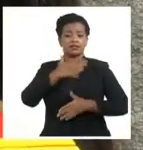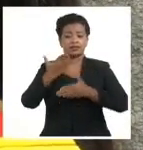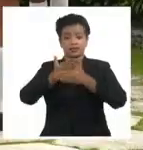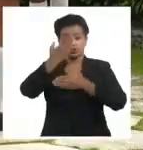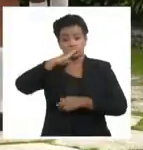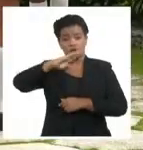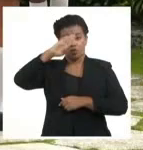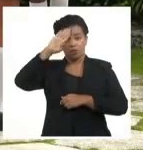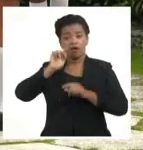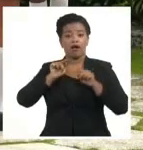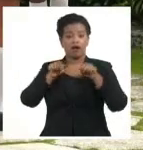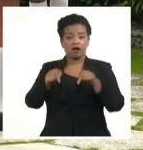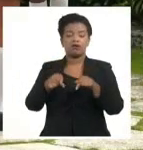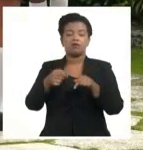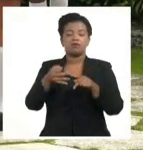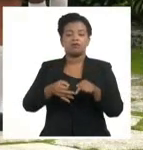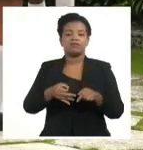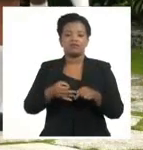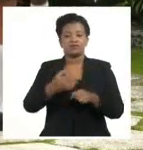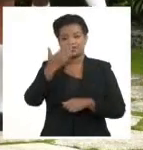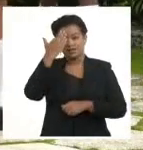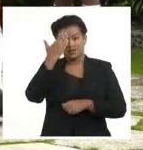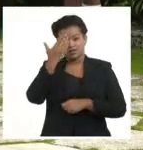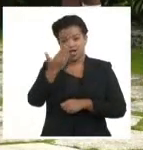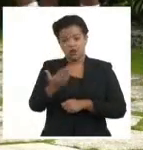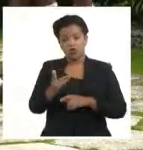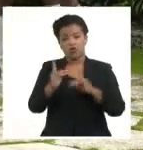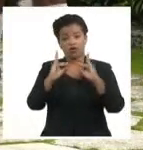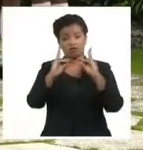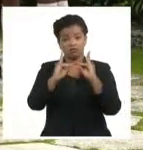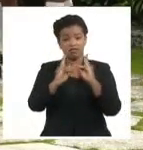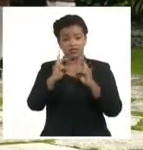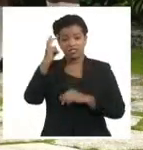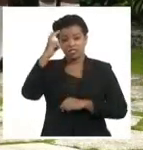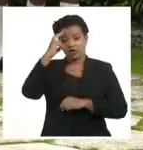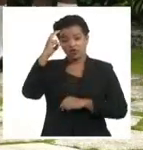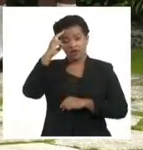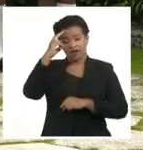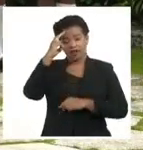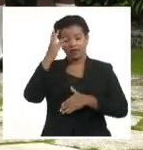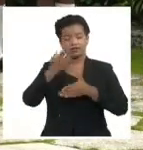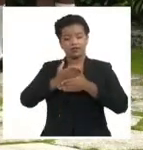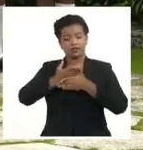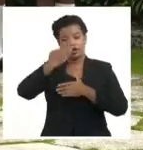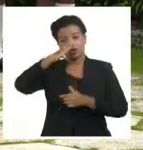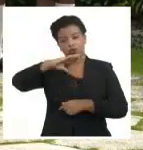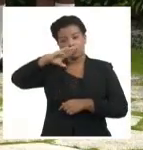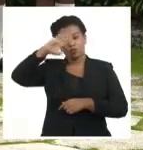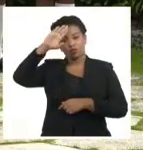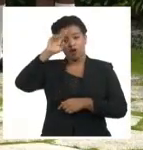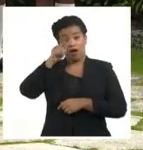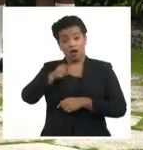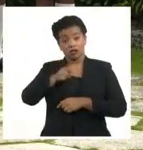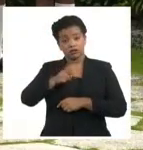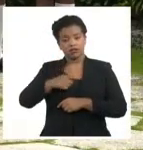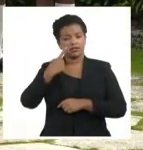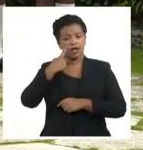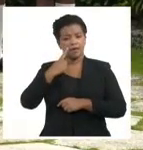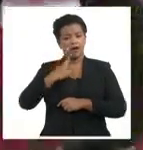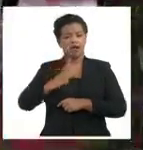Cuba, abre la senda del homenaje en el mausoleo del Segundo Frente Oriental Fran País, una marcha que invita al decoro